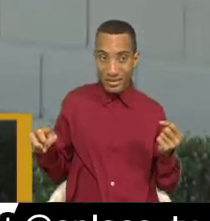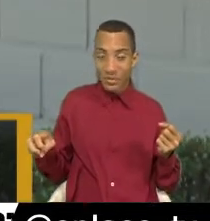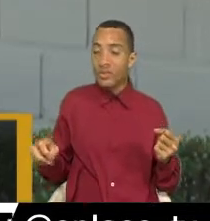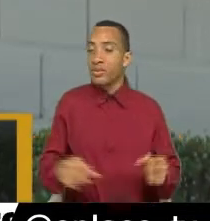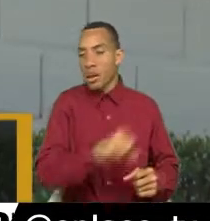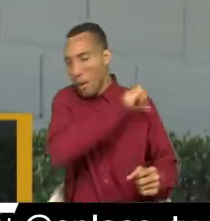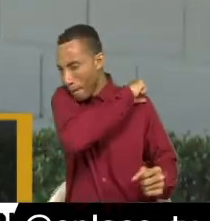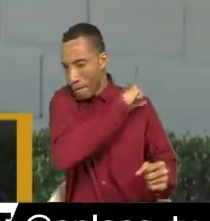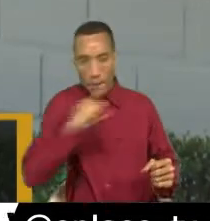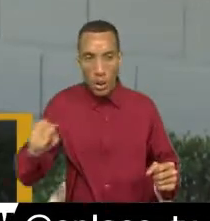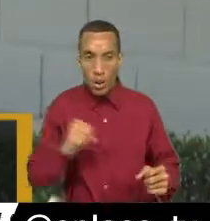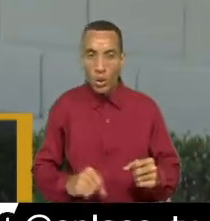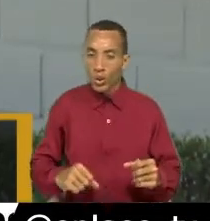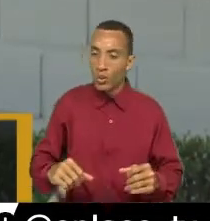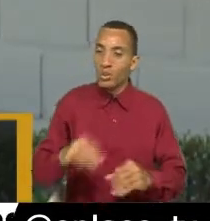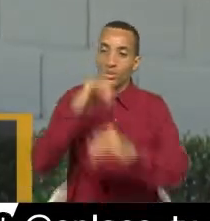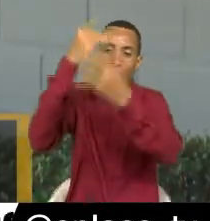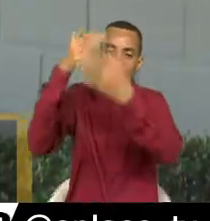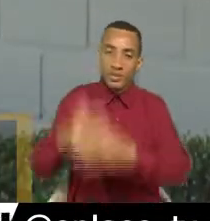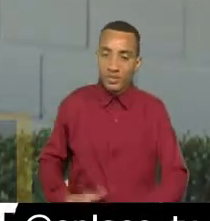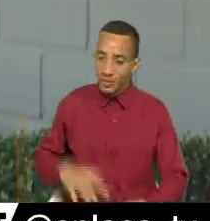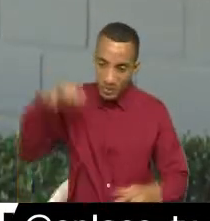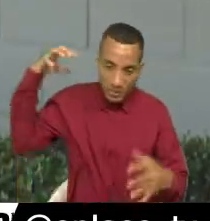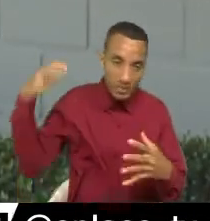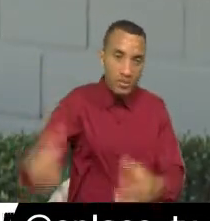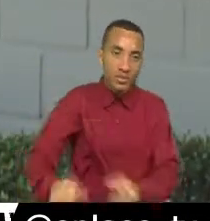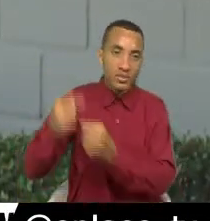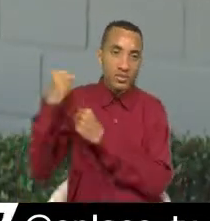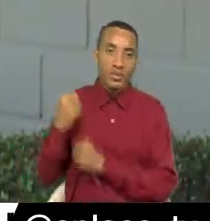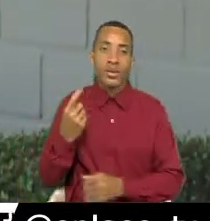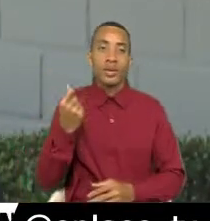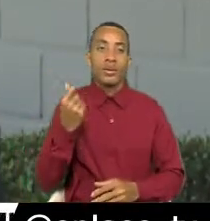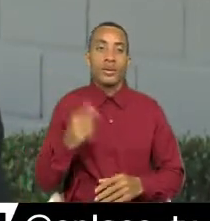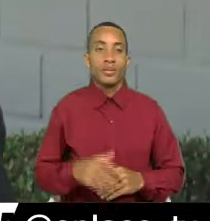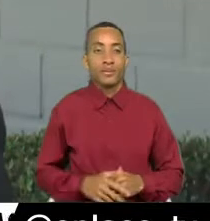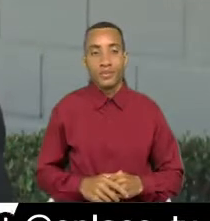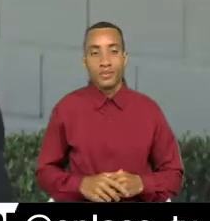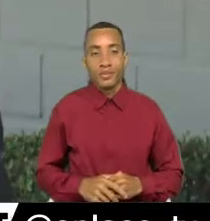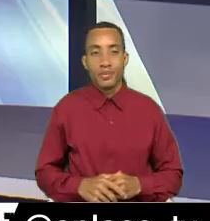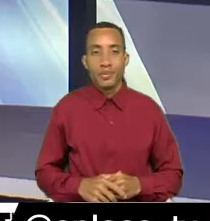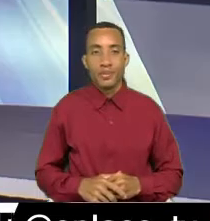quitaron el bolso en el cual llevaba el dinero.